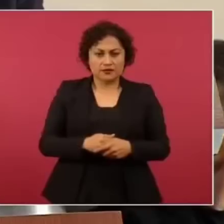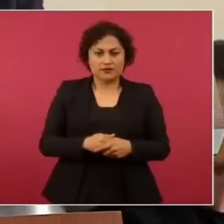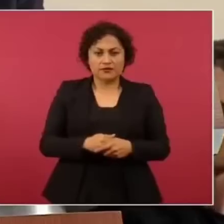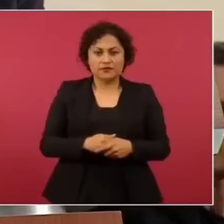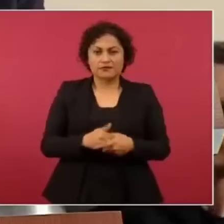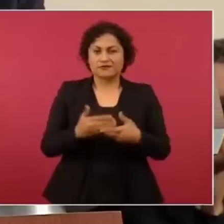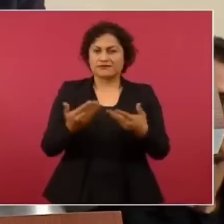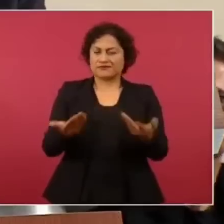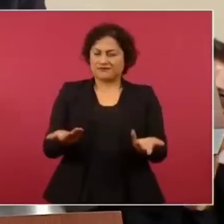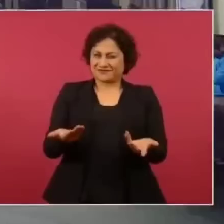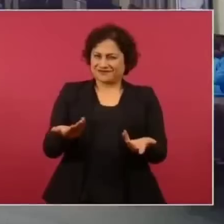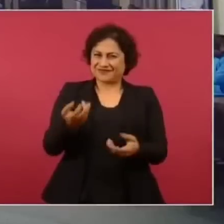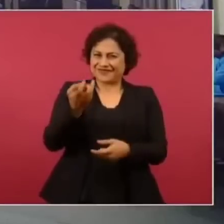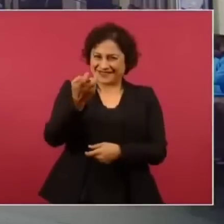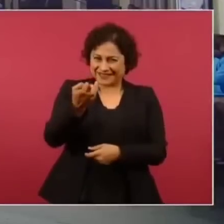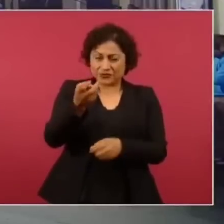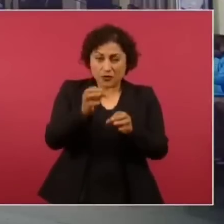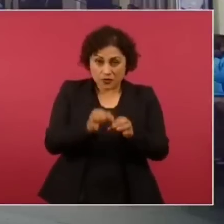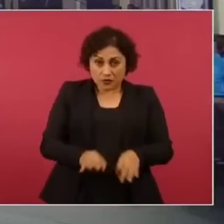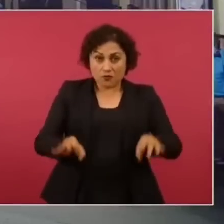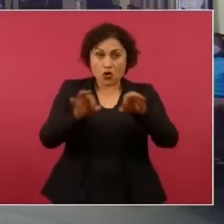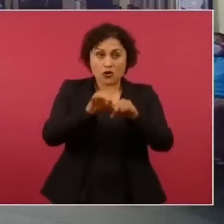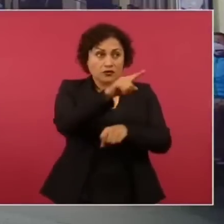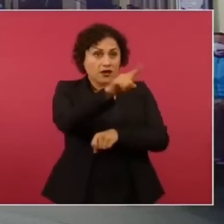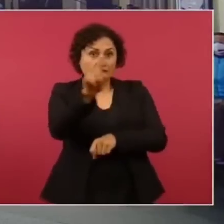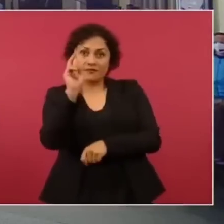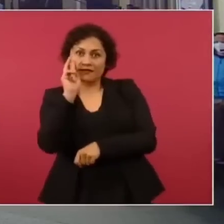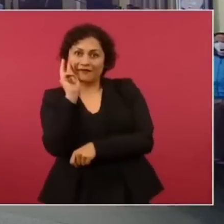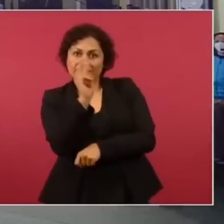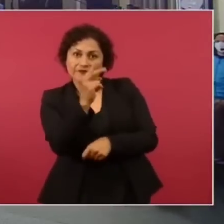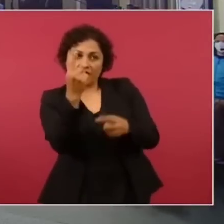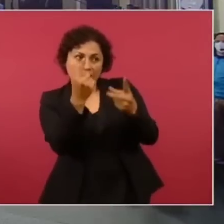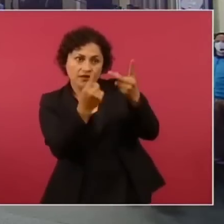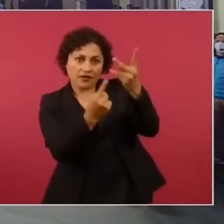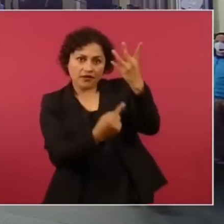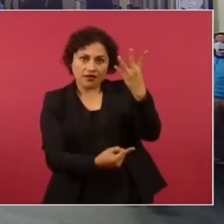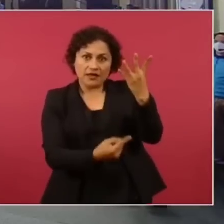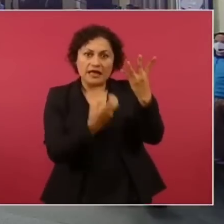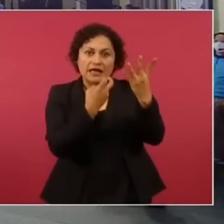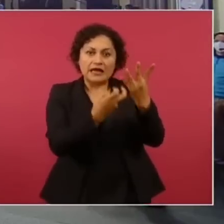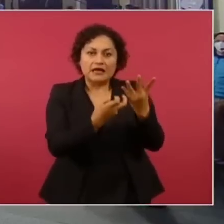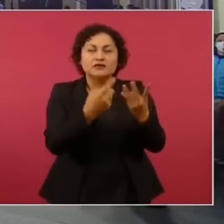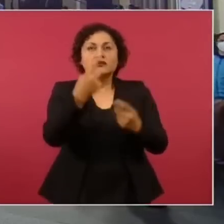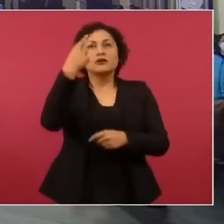Es que esto nos da una idea de cómo